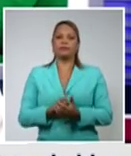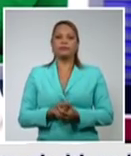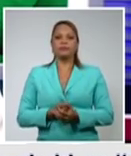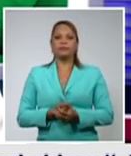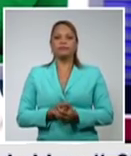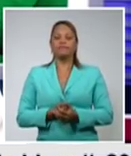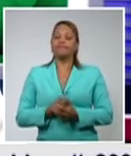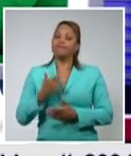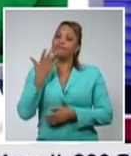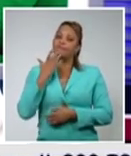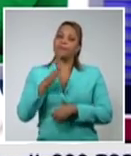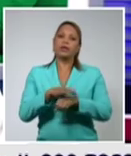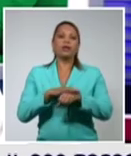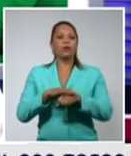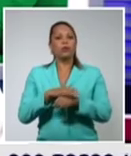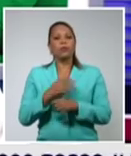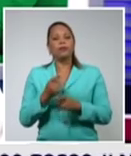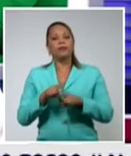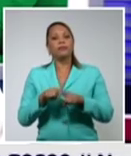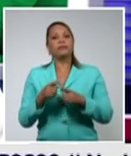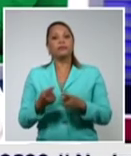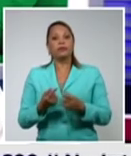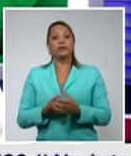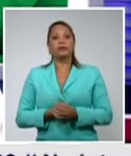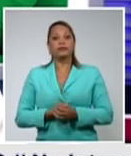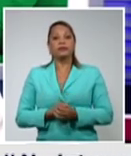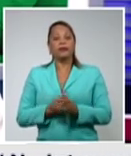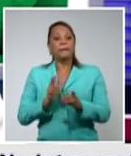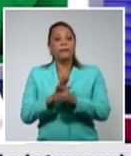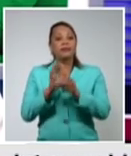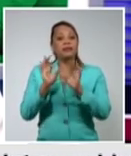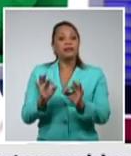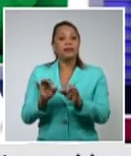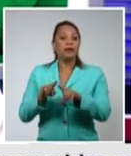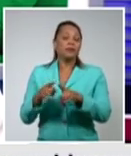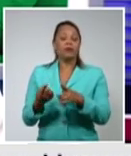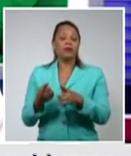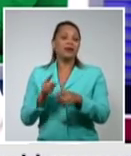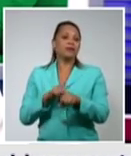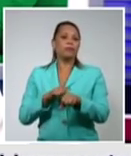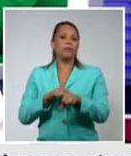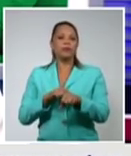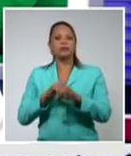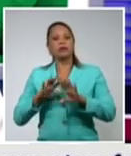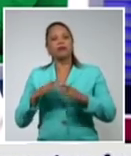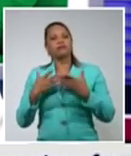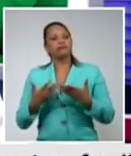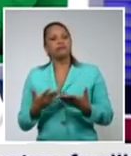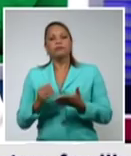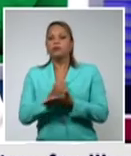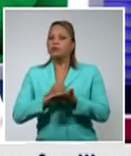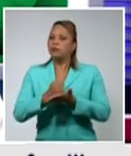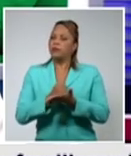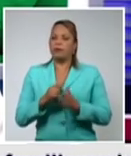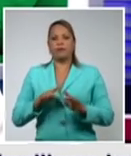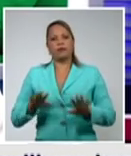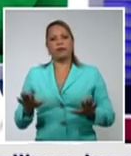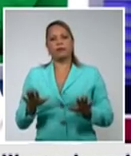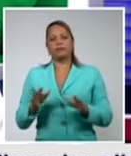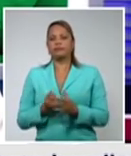disculpan que arranque por aquí, pero es verdad que uno llega un momento que se pone molesto, ¿no? Para no decir otra